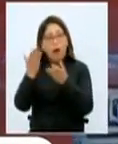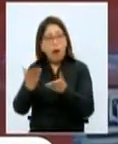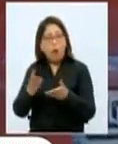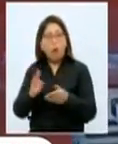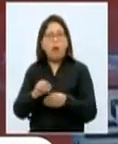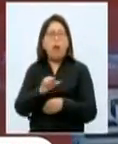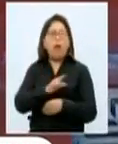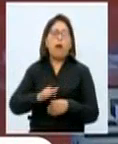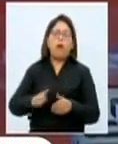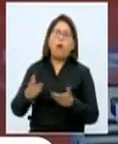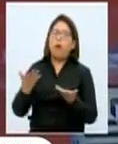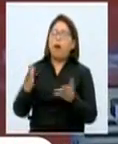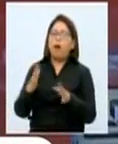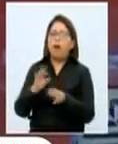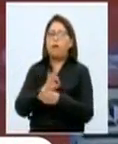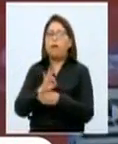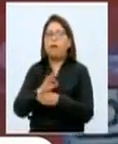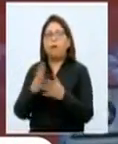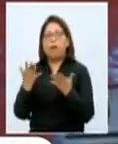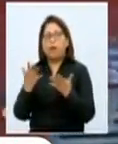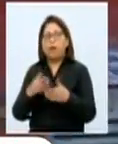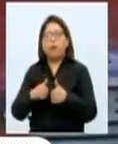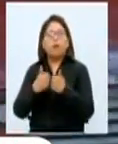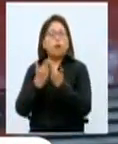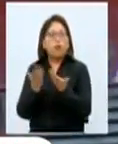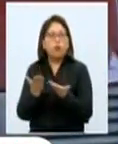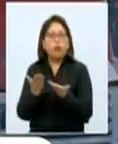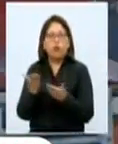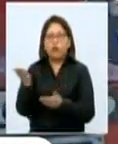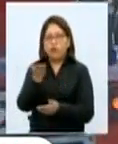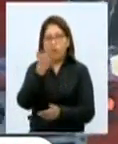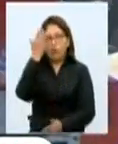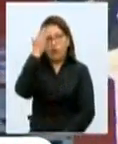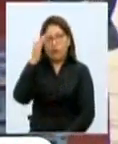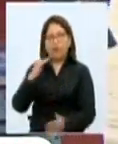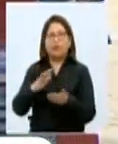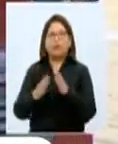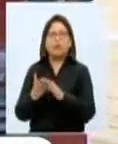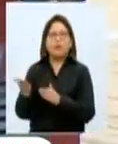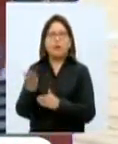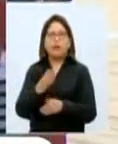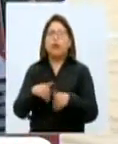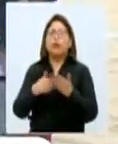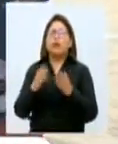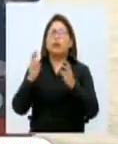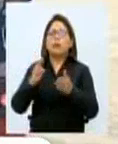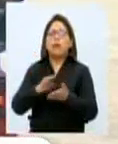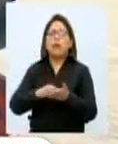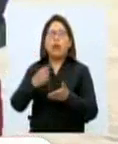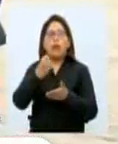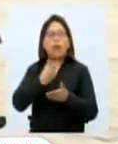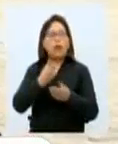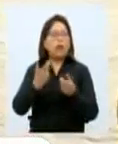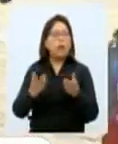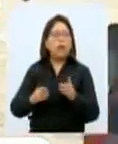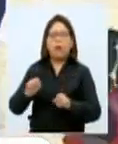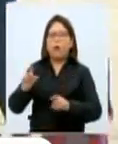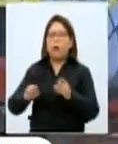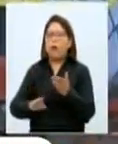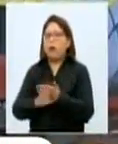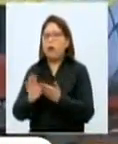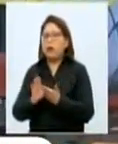la aplicación de las pruebas antígeno nasales, el aislamiento, la medicación para evitar que los bolivianos vayan a terapia